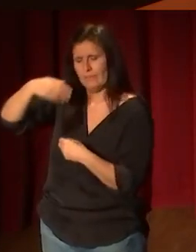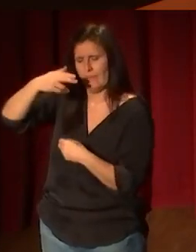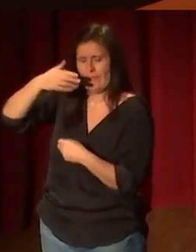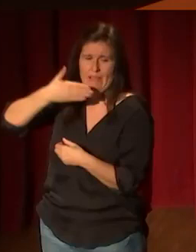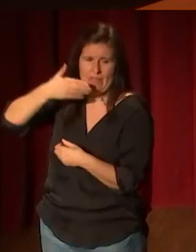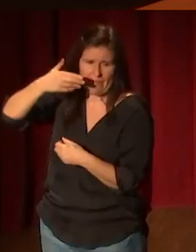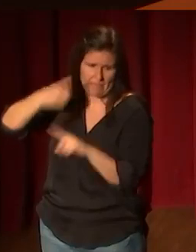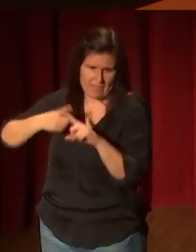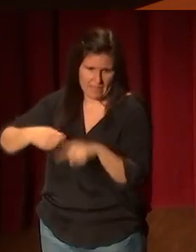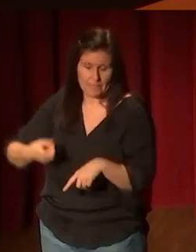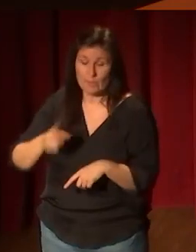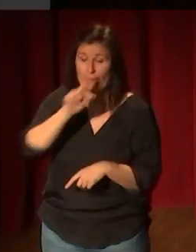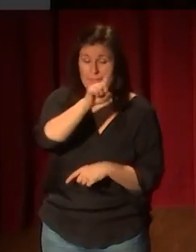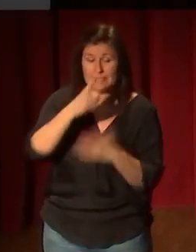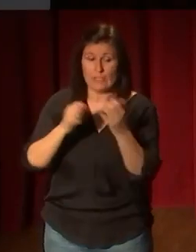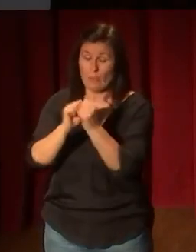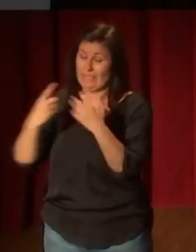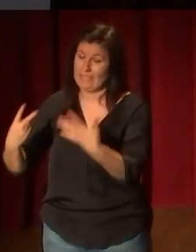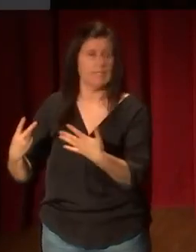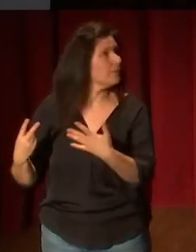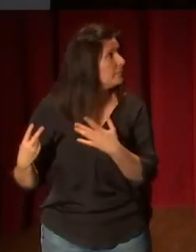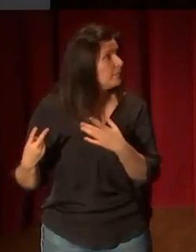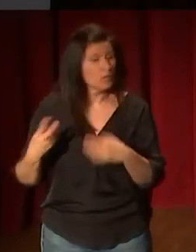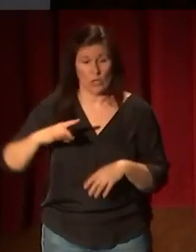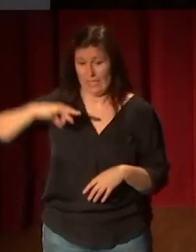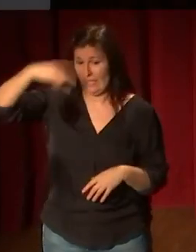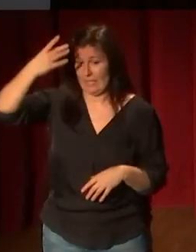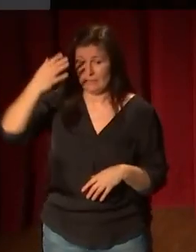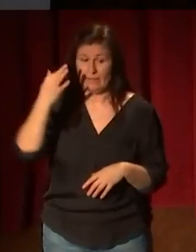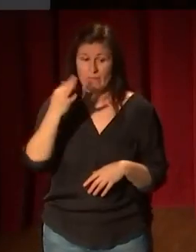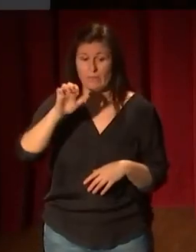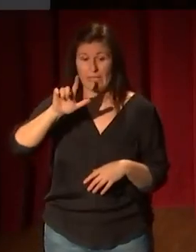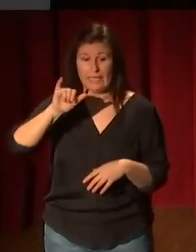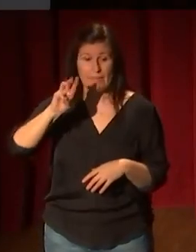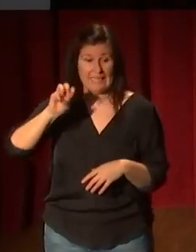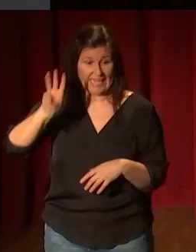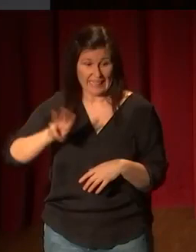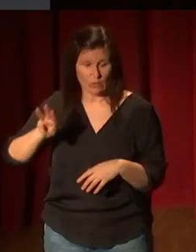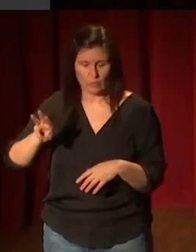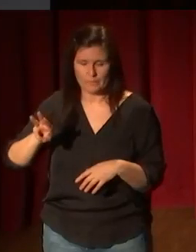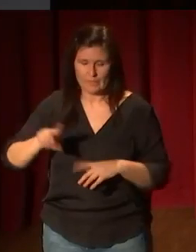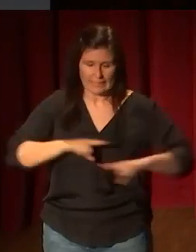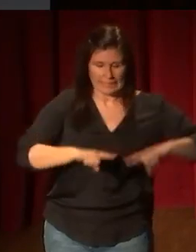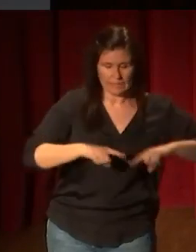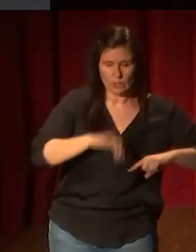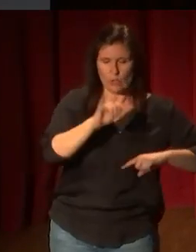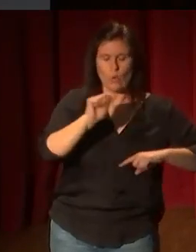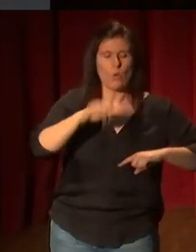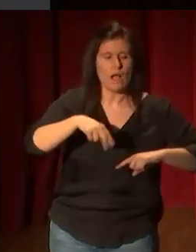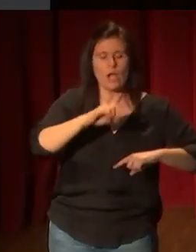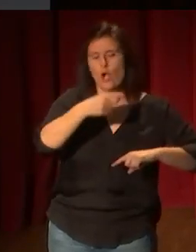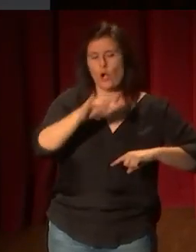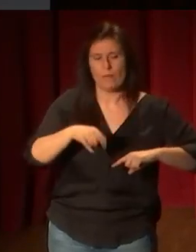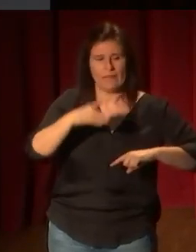1617 por iniciativa de felipe tercero y bajo la dirección de juan gómez de mora quizá con